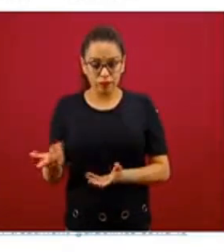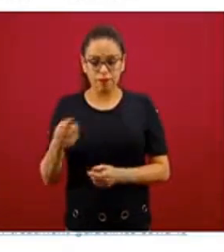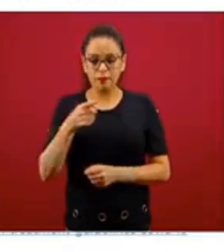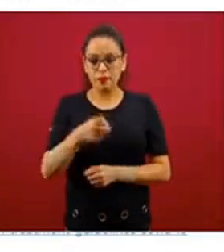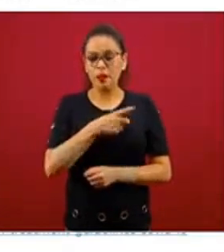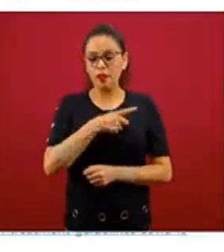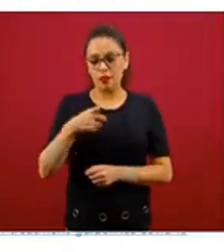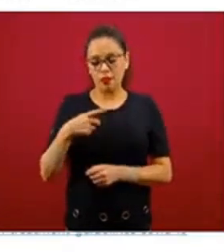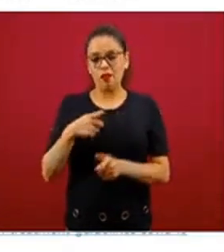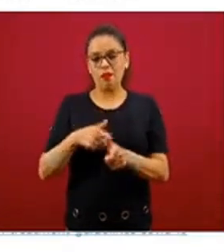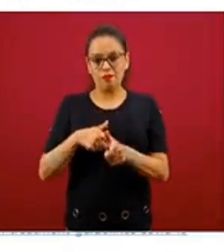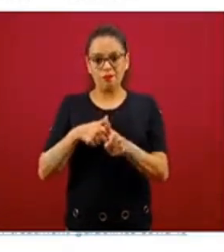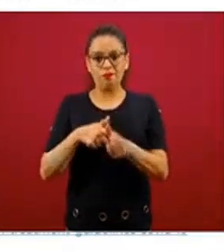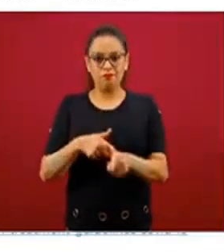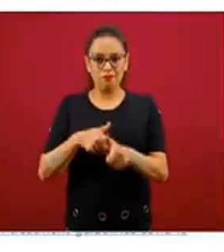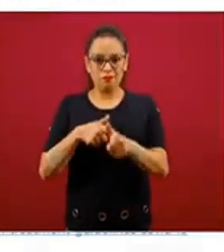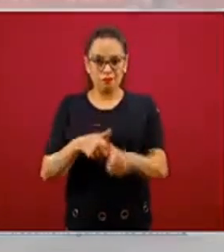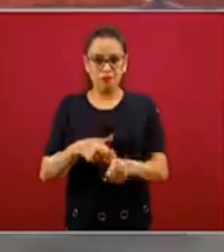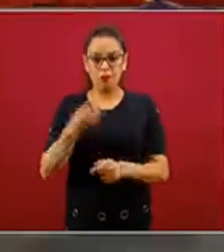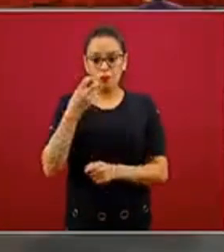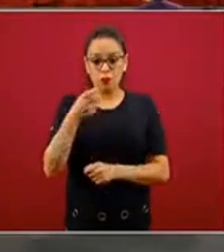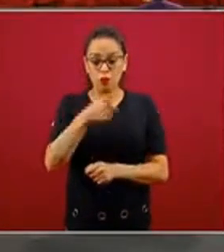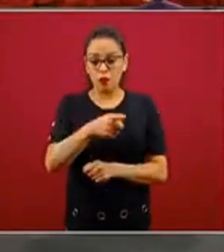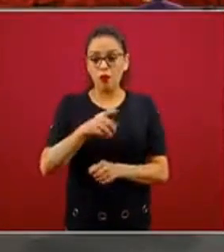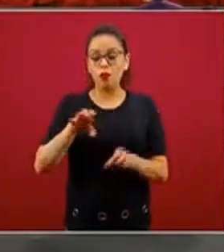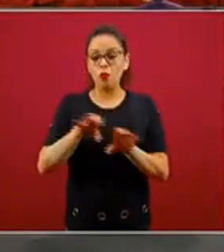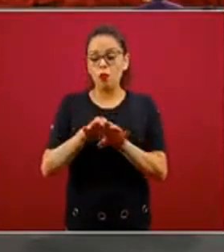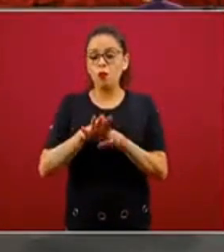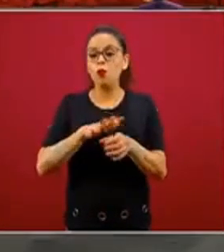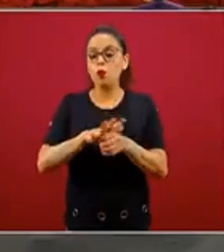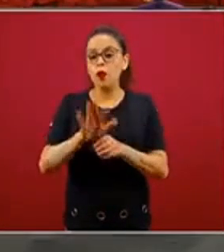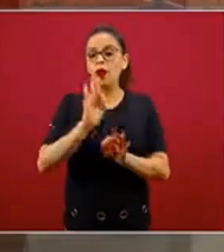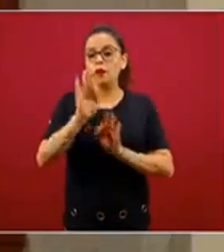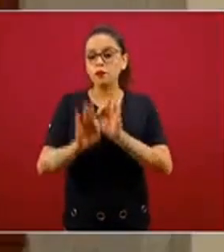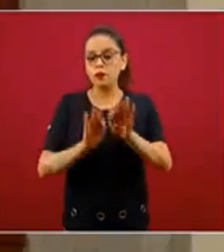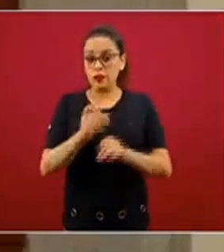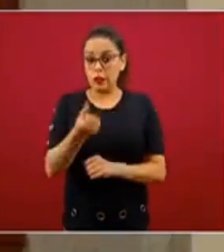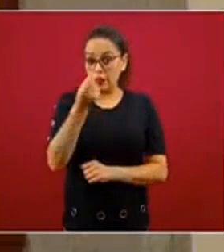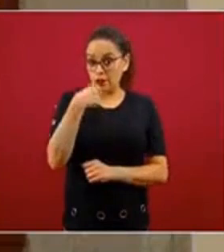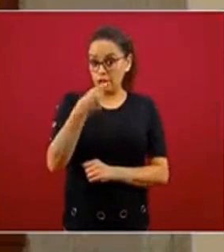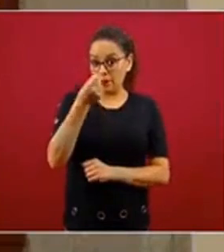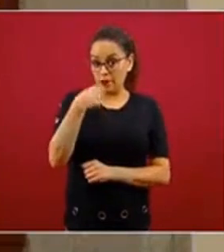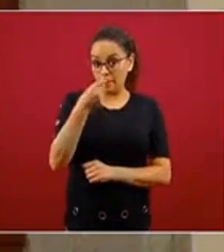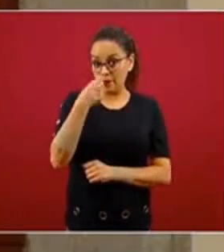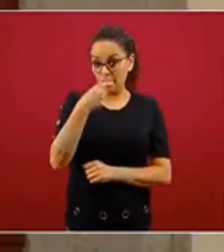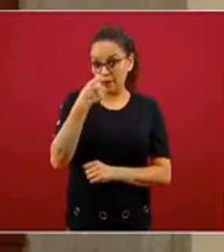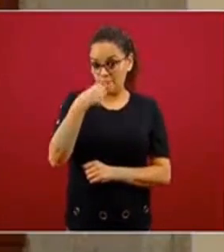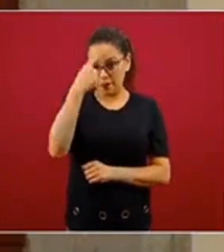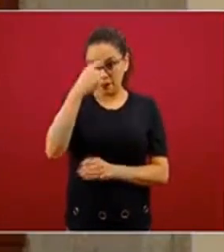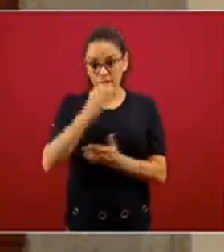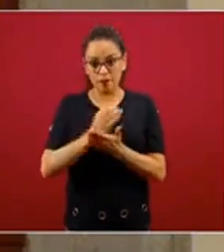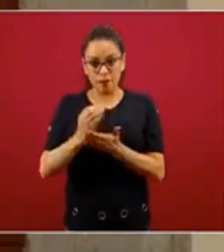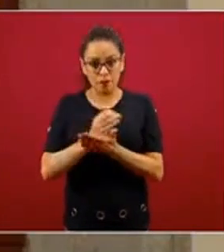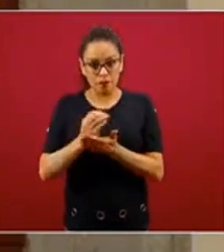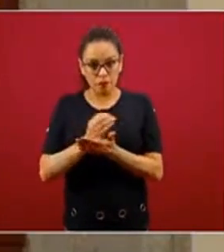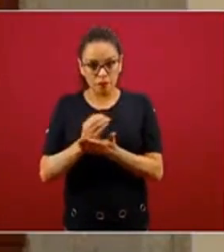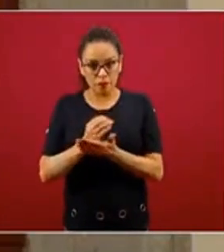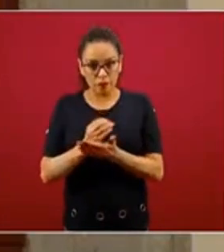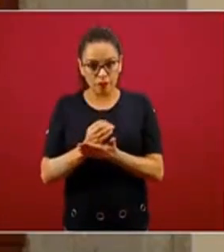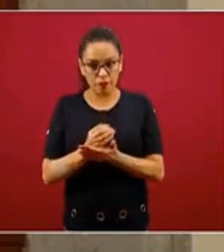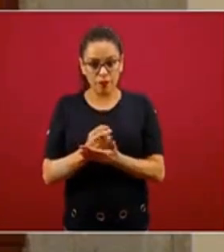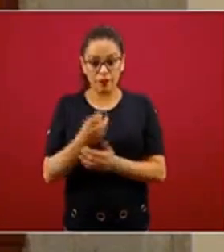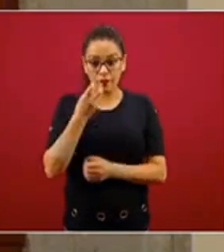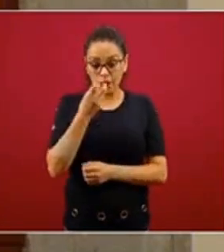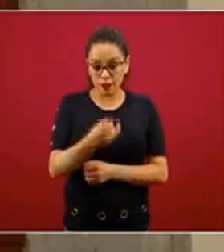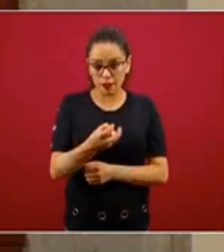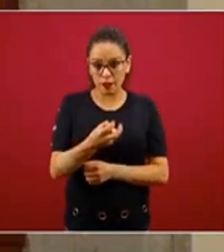por eso se suma al tratamiento que están recibiendo en diferentes formas el tratamiento